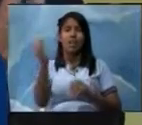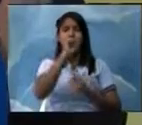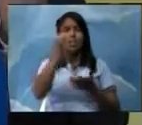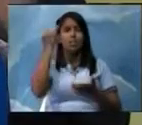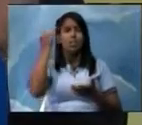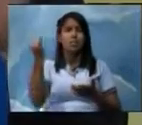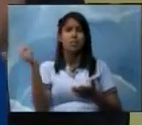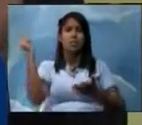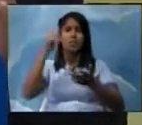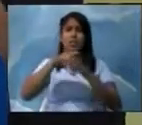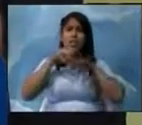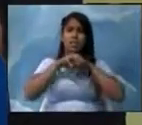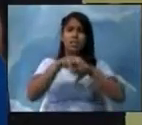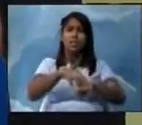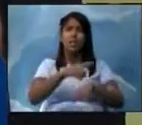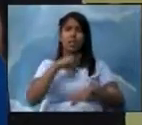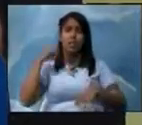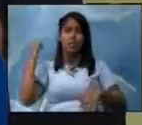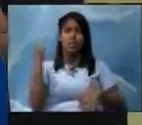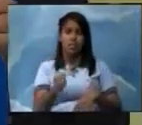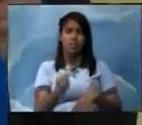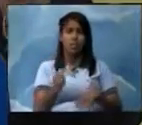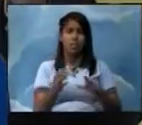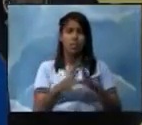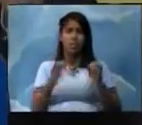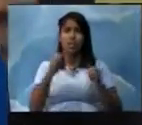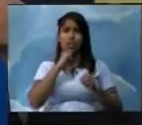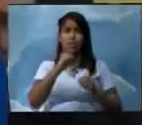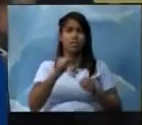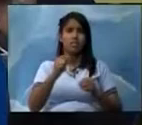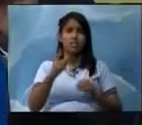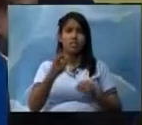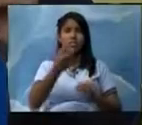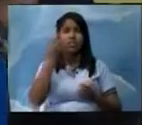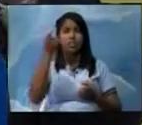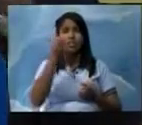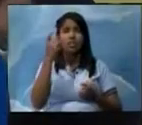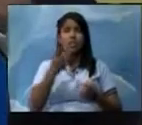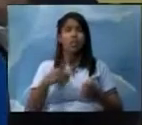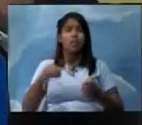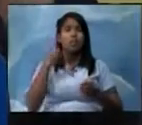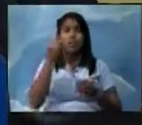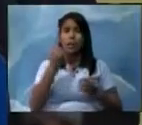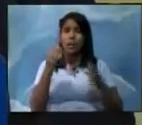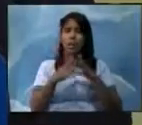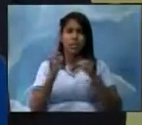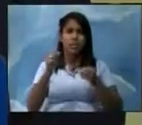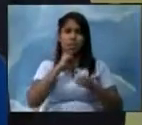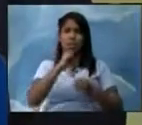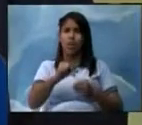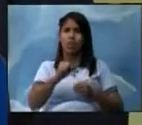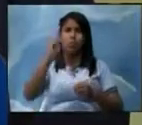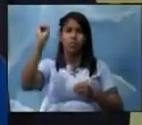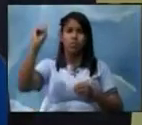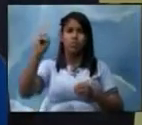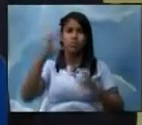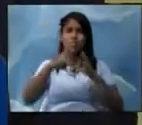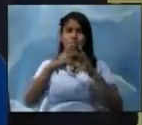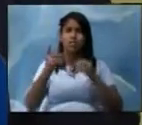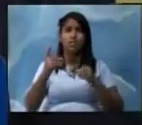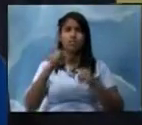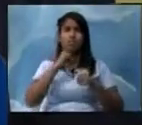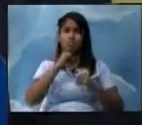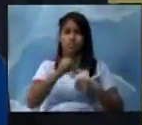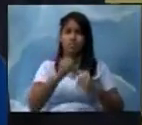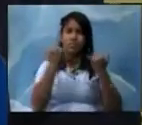sabios fueran llevados a la muerte y buscaron a Daniel y a sus compañeros para matarlo